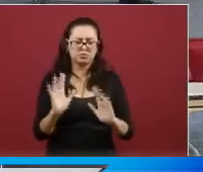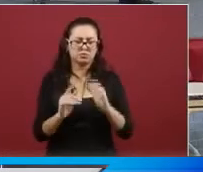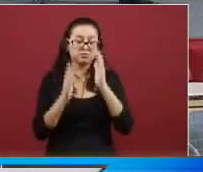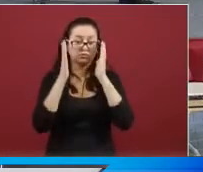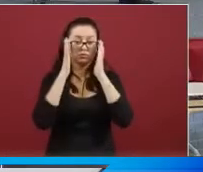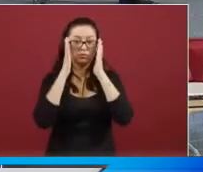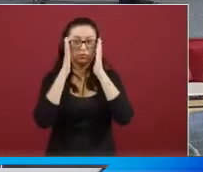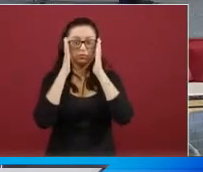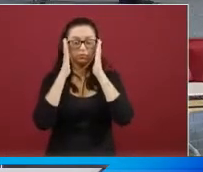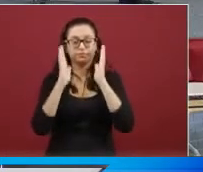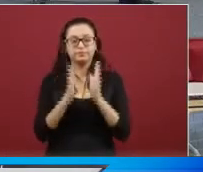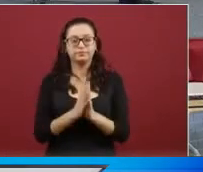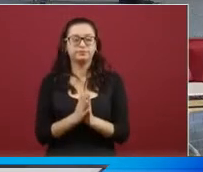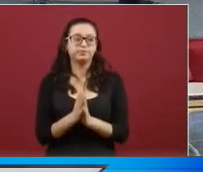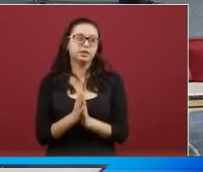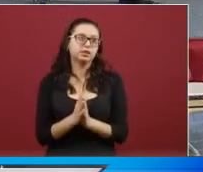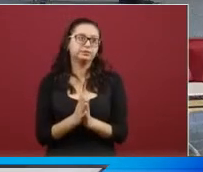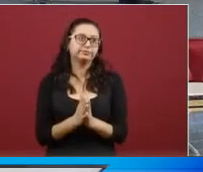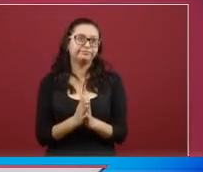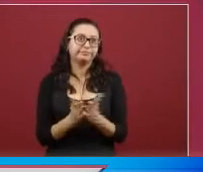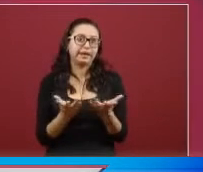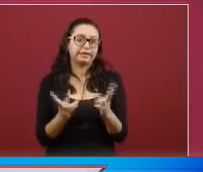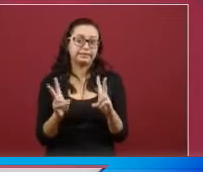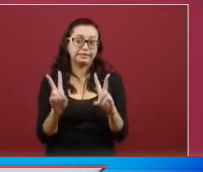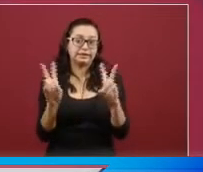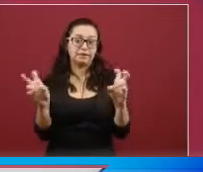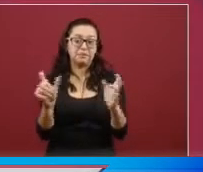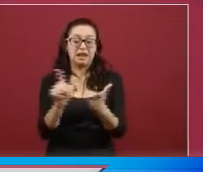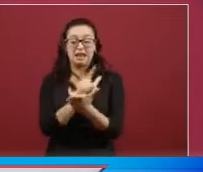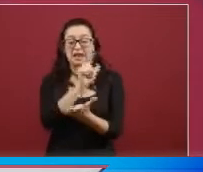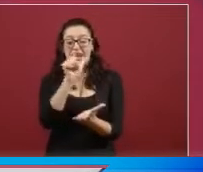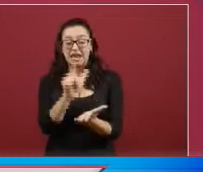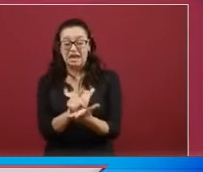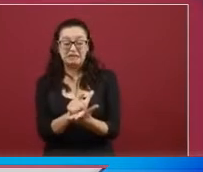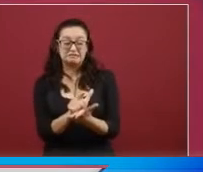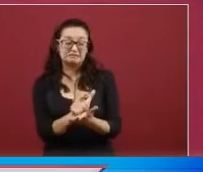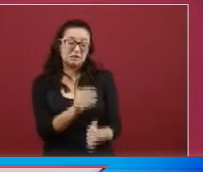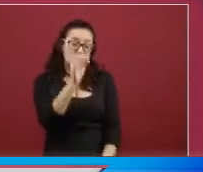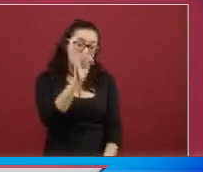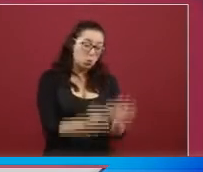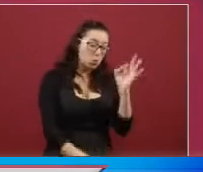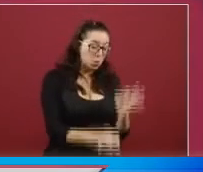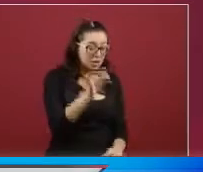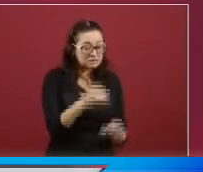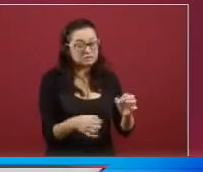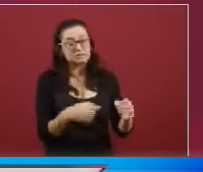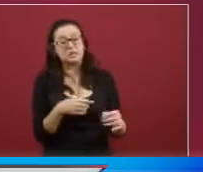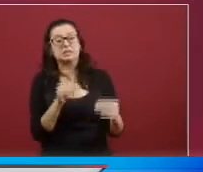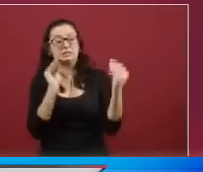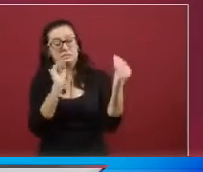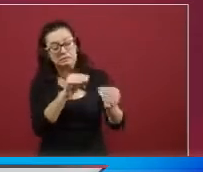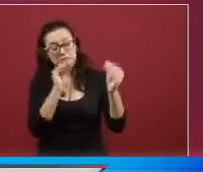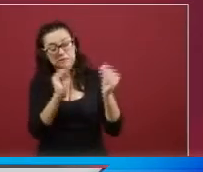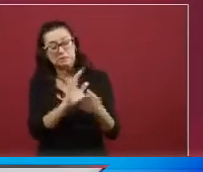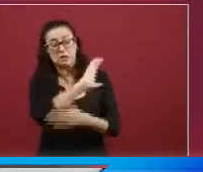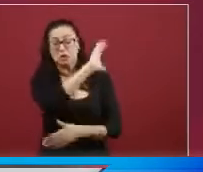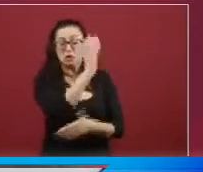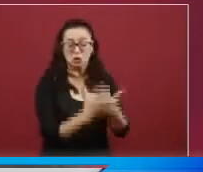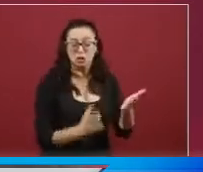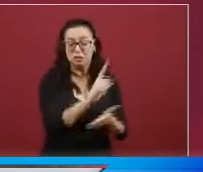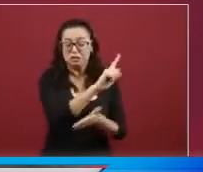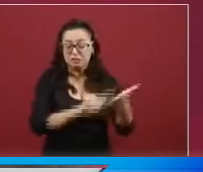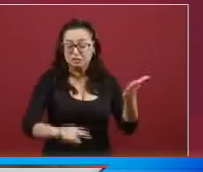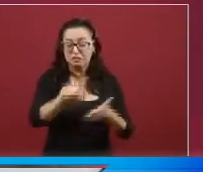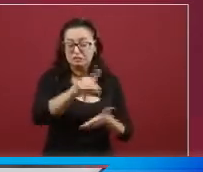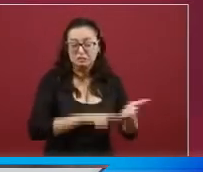Legalmente no queremos cancelar los contratos. Nada más les puedo decir que tienen una falla de